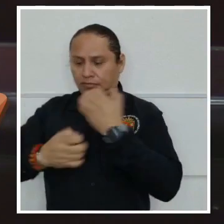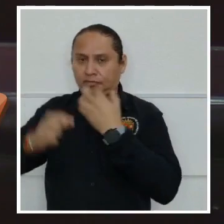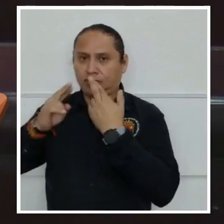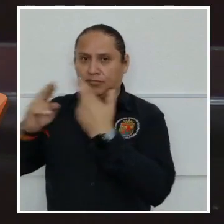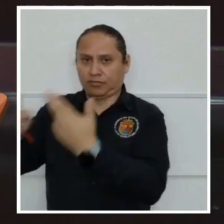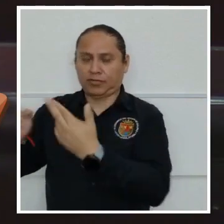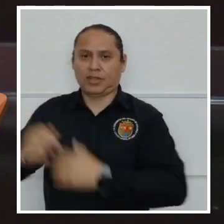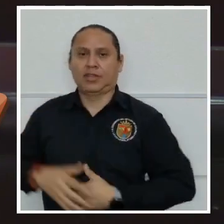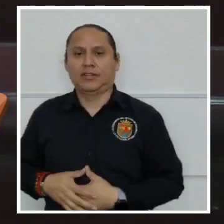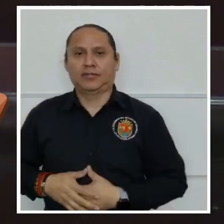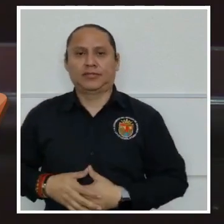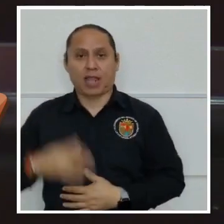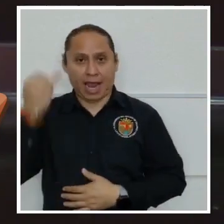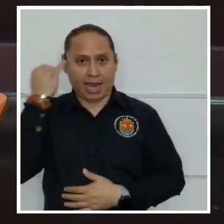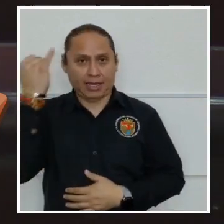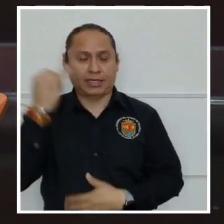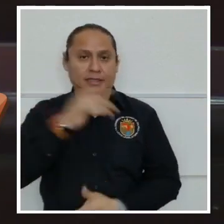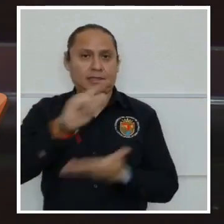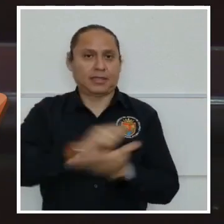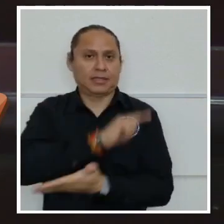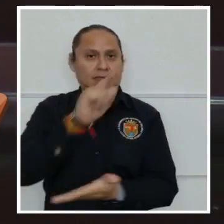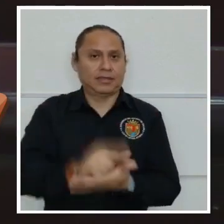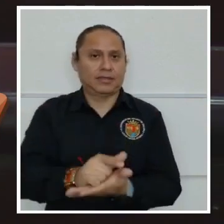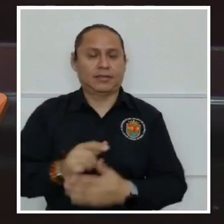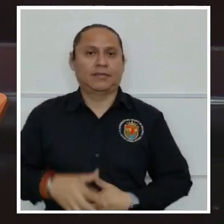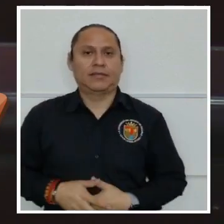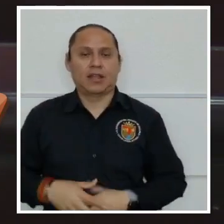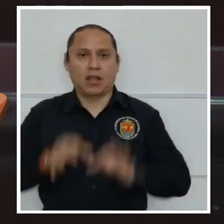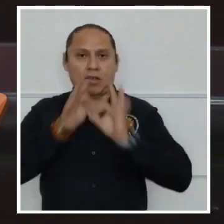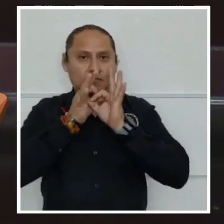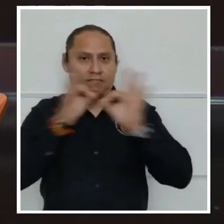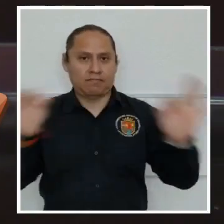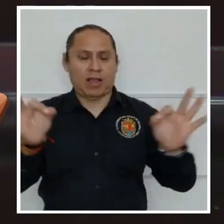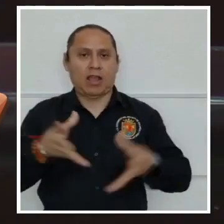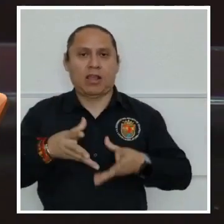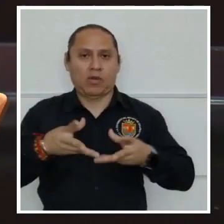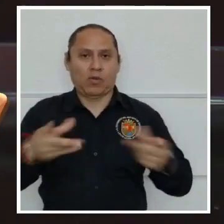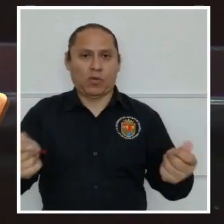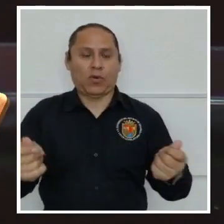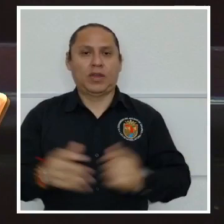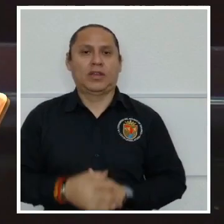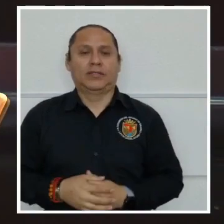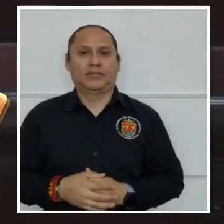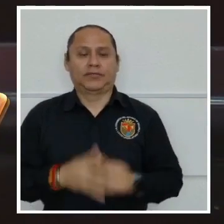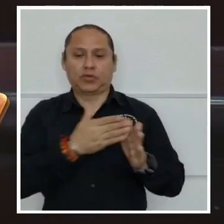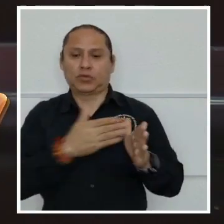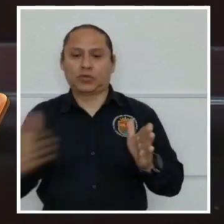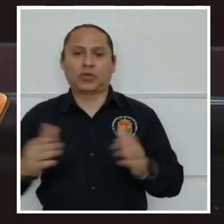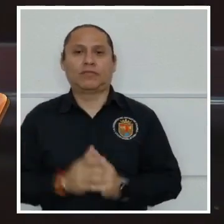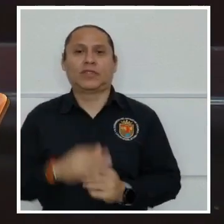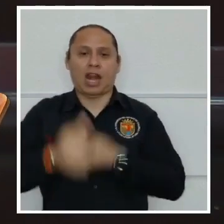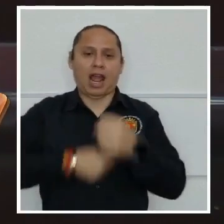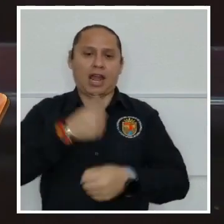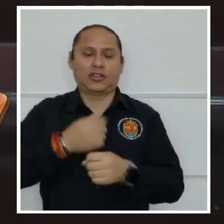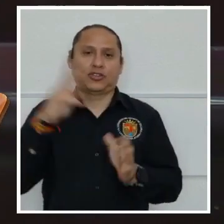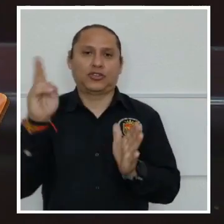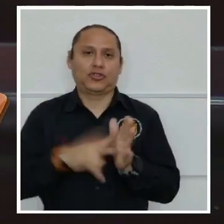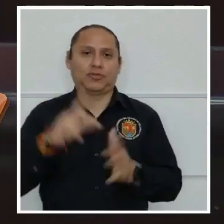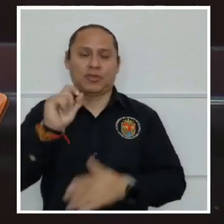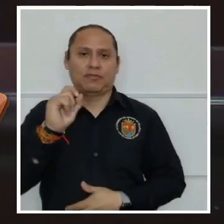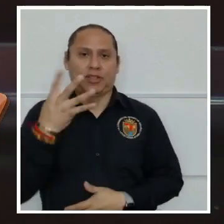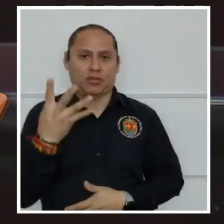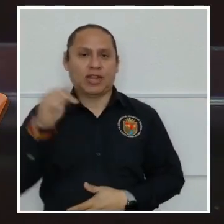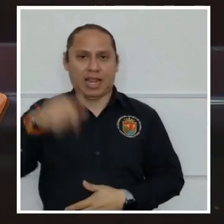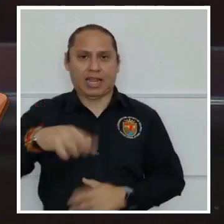y dictamen la iniciativa de decreto por el que se expide el presupuesto de egresos del Estado de Chiapas para el